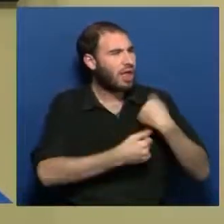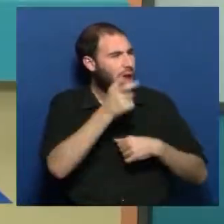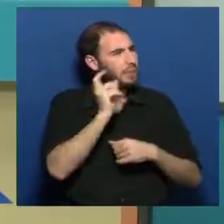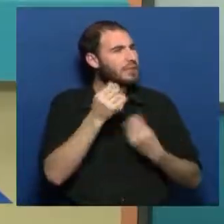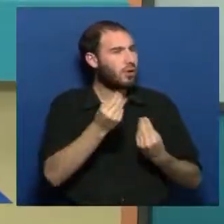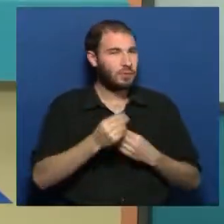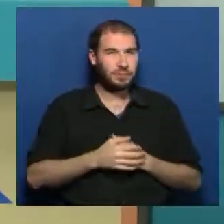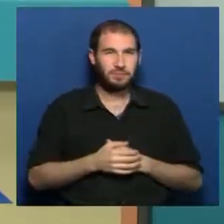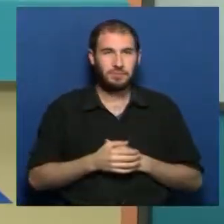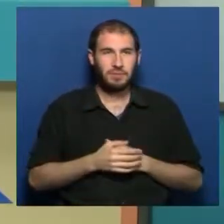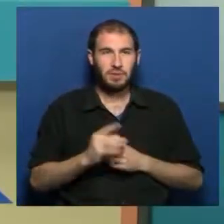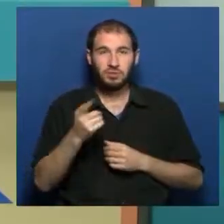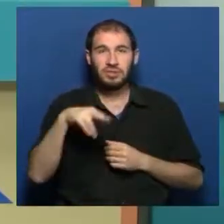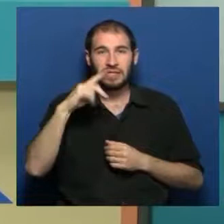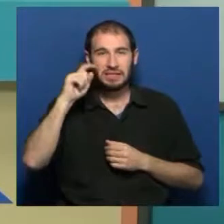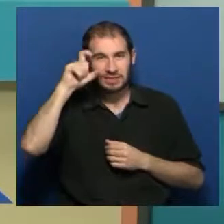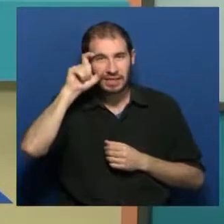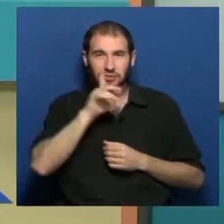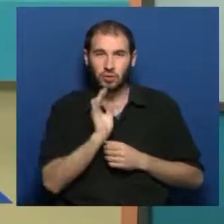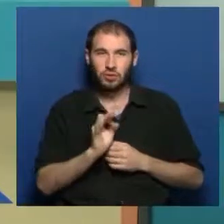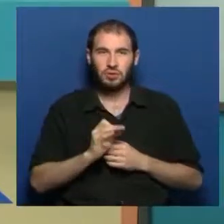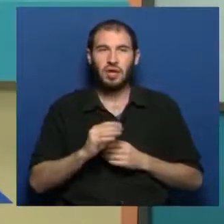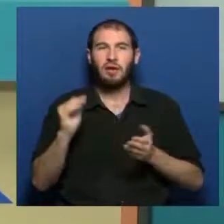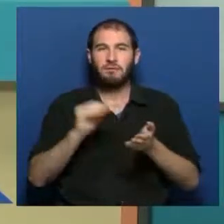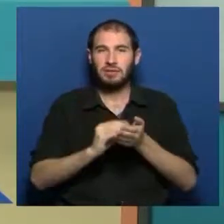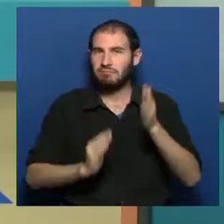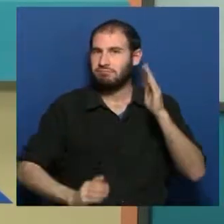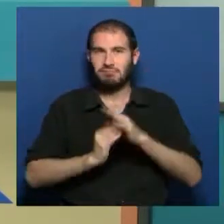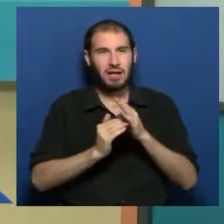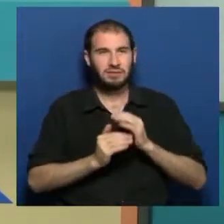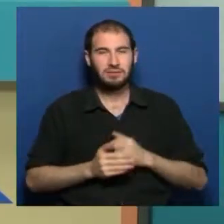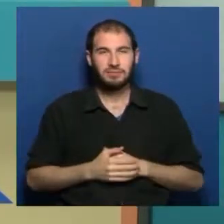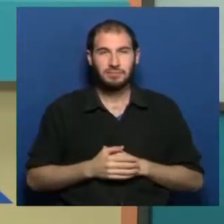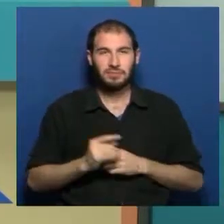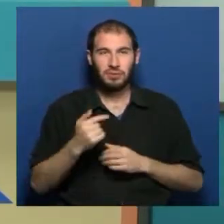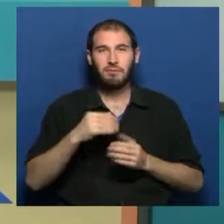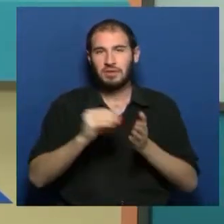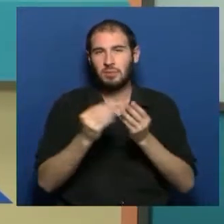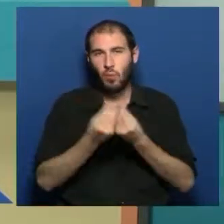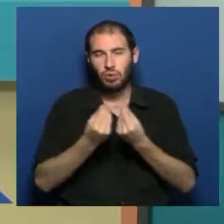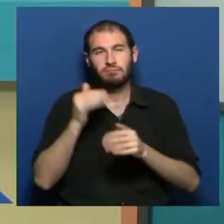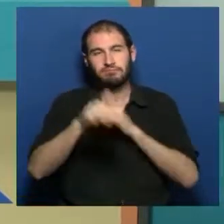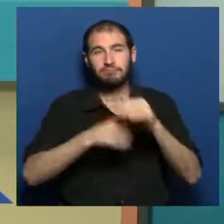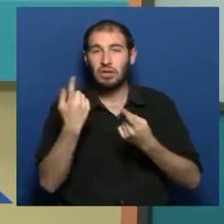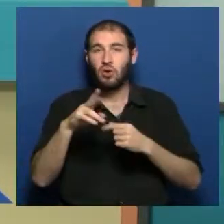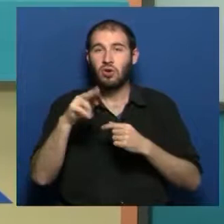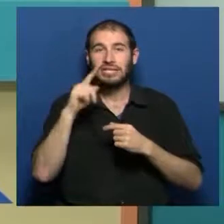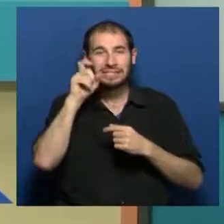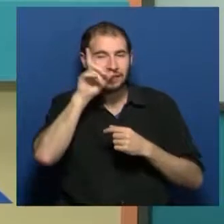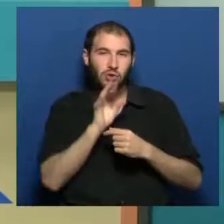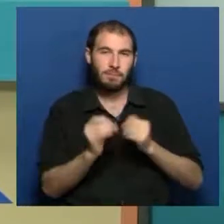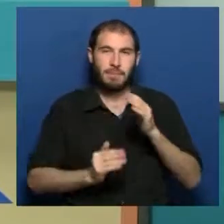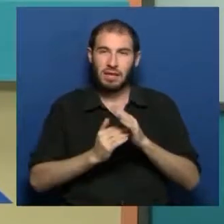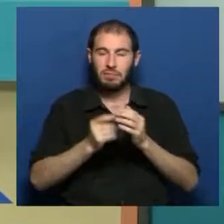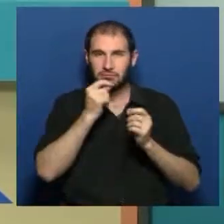experiencia. Tremendo. Estuvimos en Niceto, que fue la fecha más grande. De hecho, tuvimos varias fechas, pero bueno, Niceto fue la más grande. Y